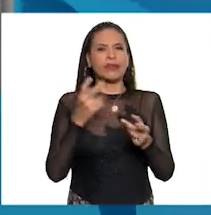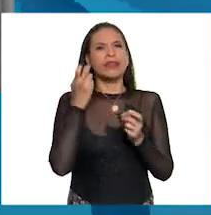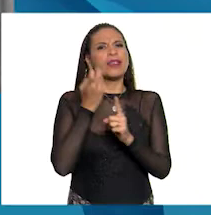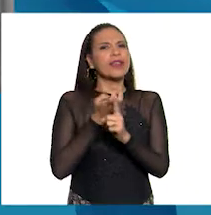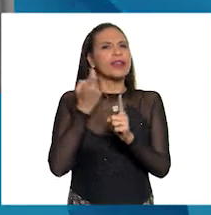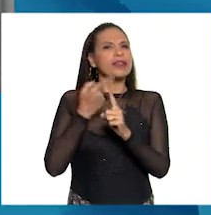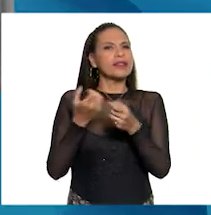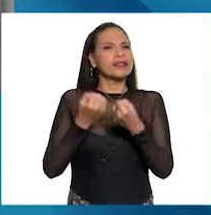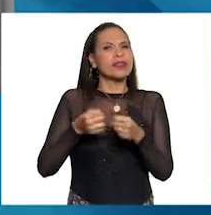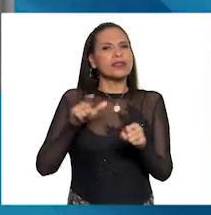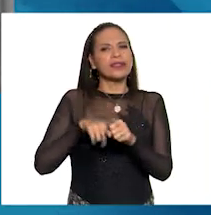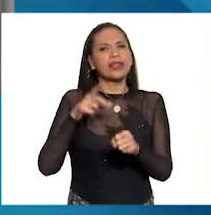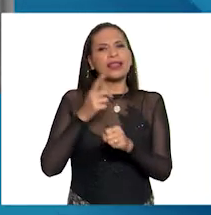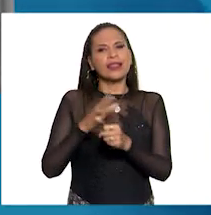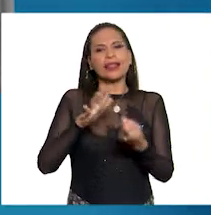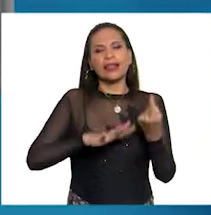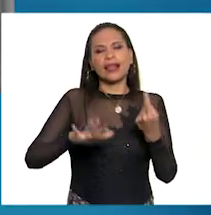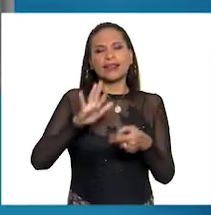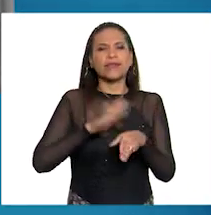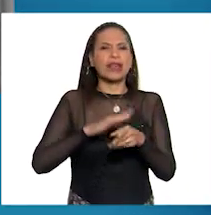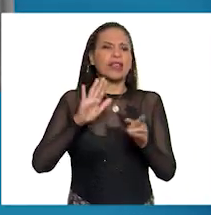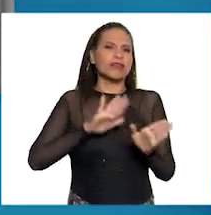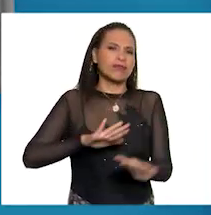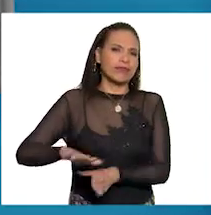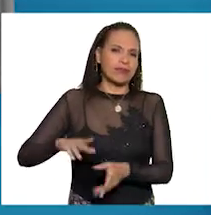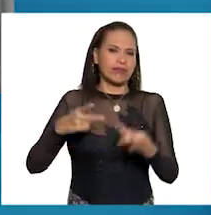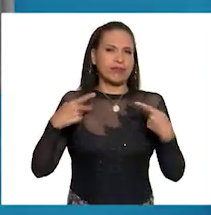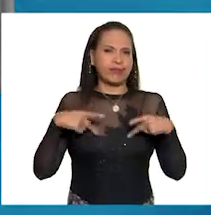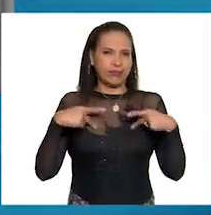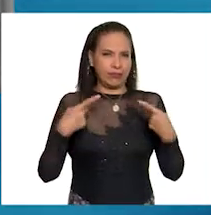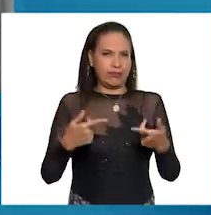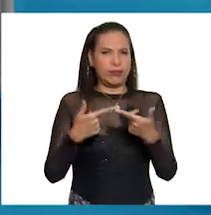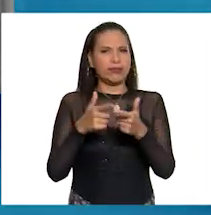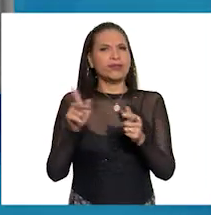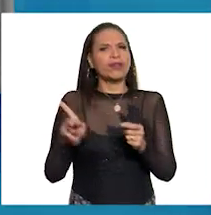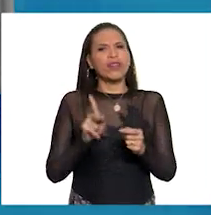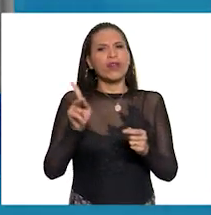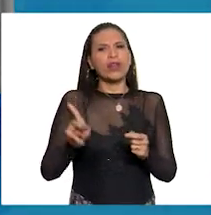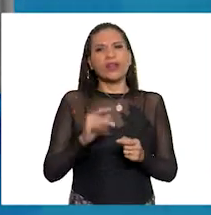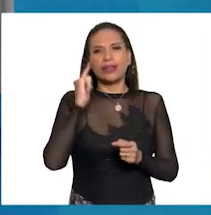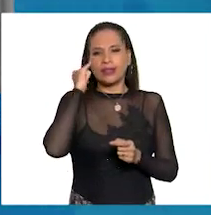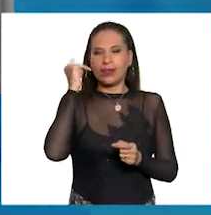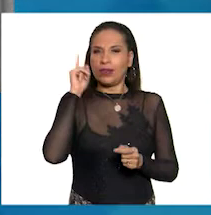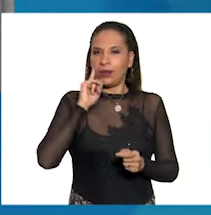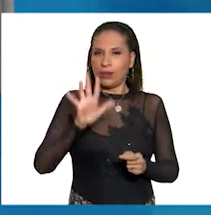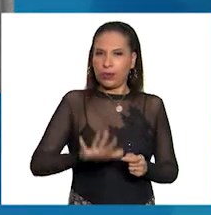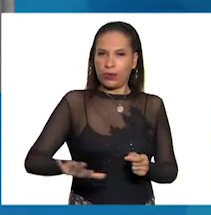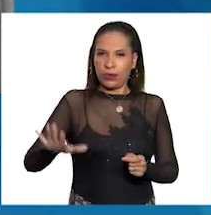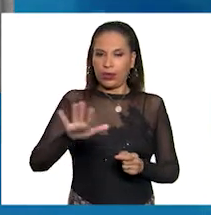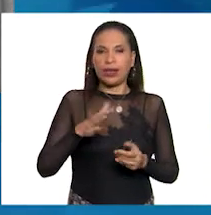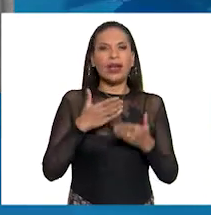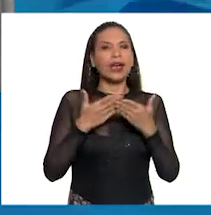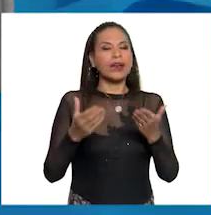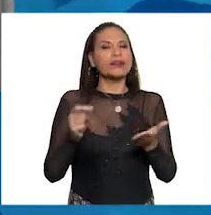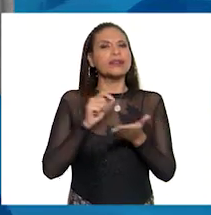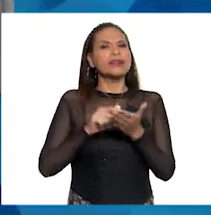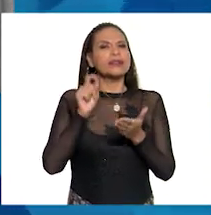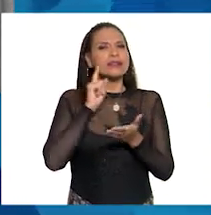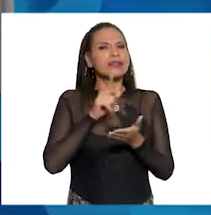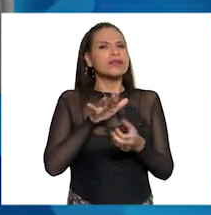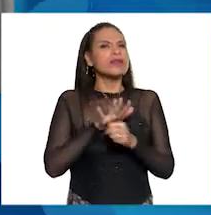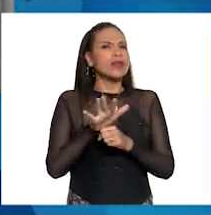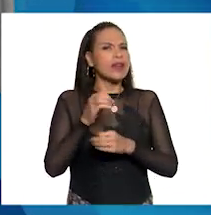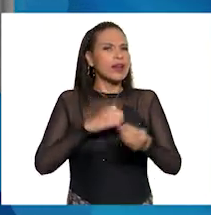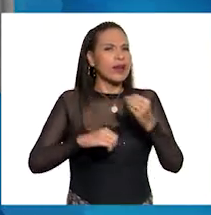criticar a la sociedad que relegaba a los más vulnerables, o sea, los pueblos indígenas y las mujeres. ¿Y qué obras escribió Rosario